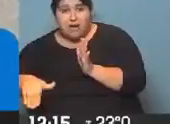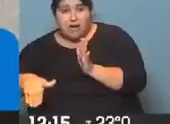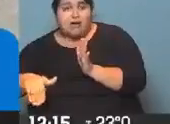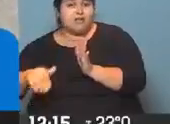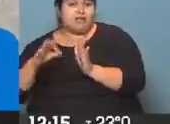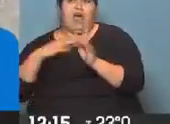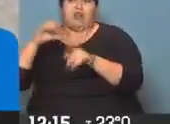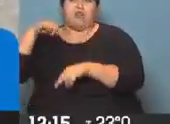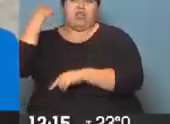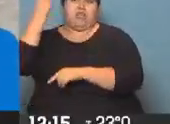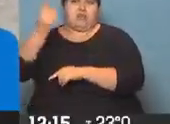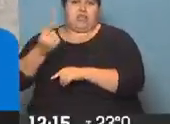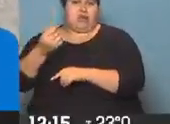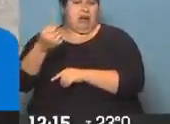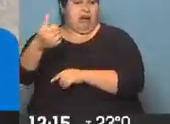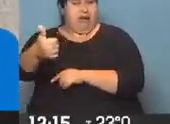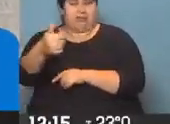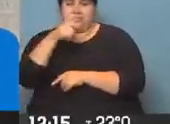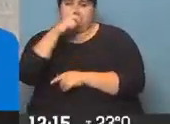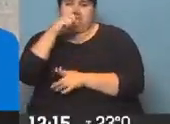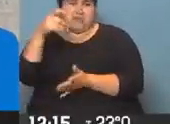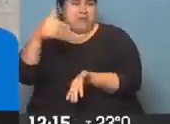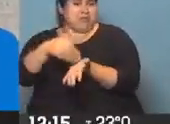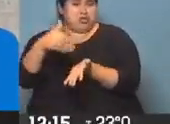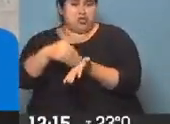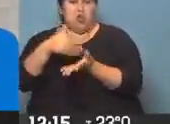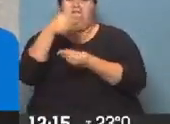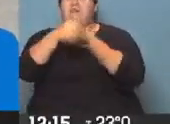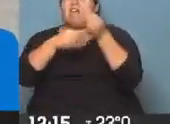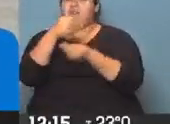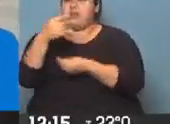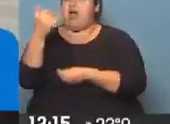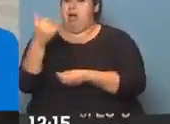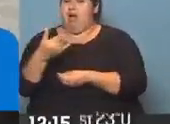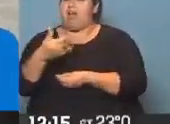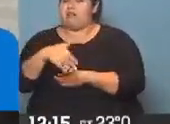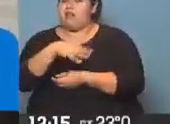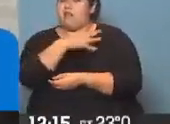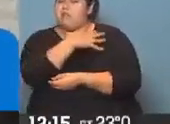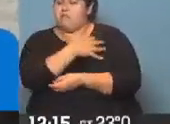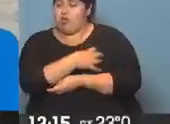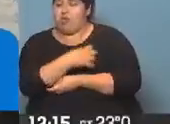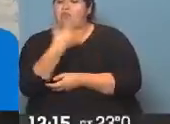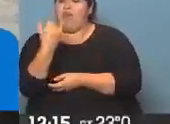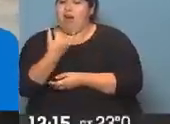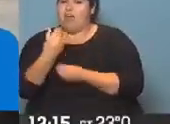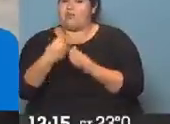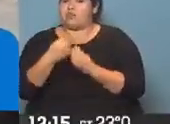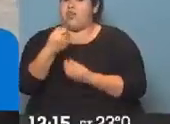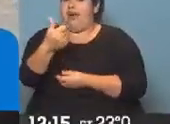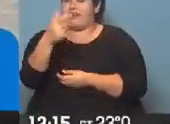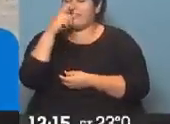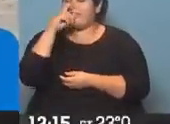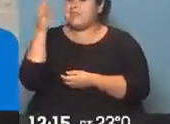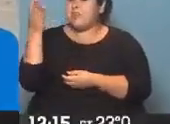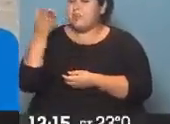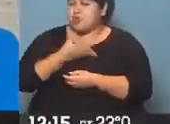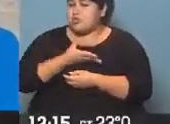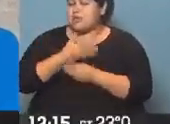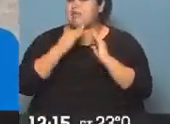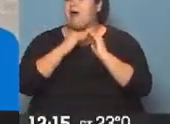supuesto. 7 millones de niños y de personas y de familias que están afectadas por la indigencia. El 70% de los